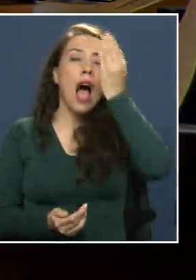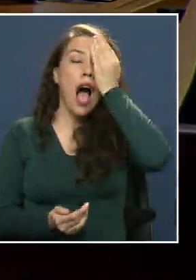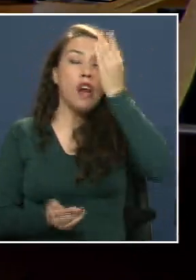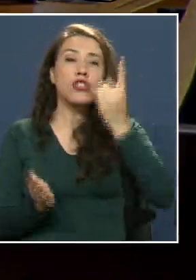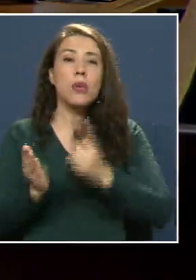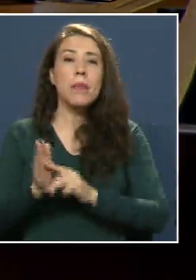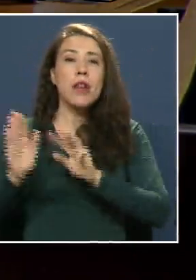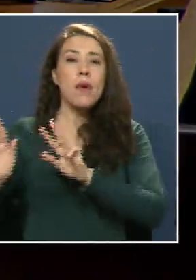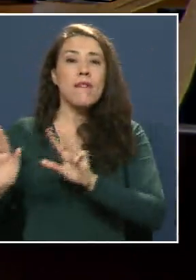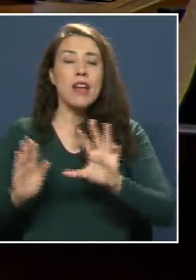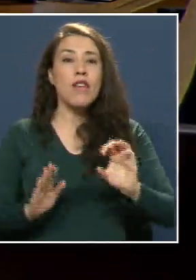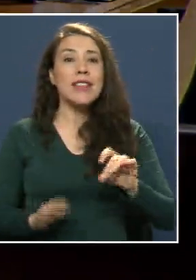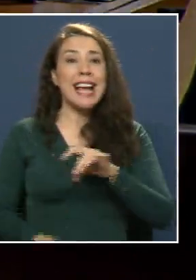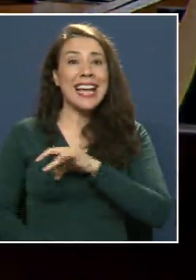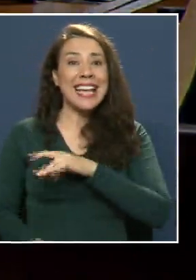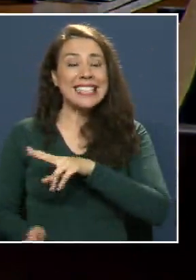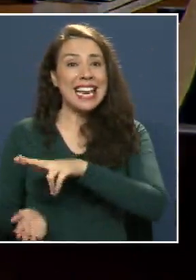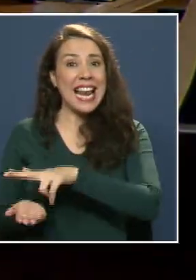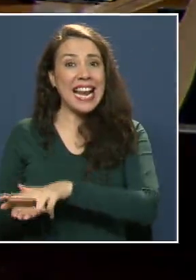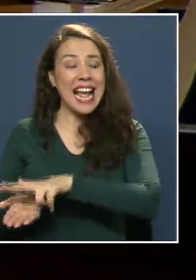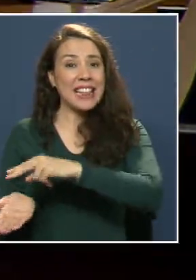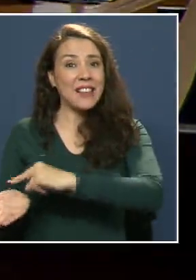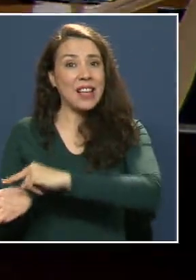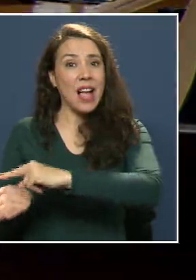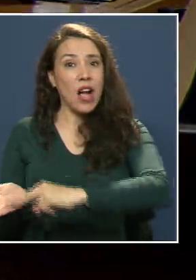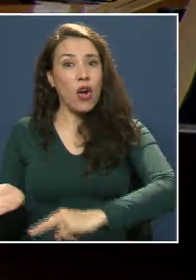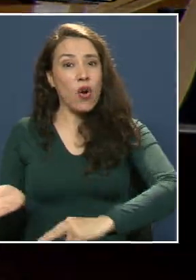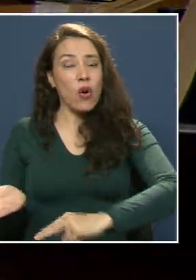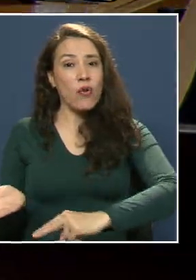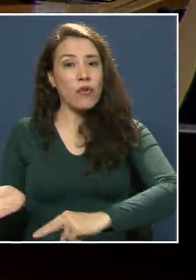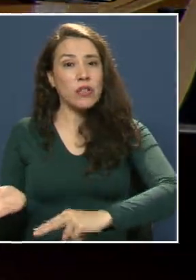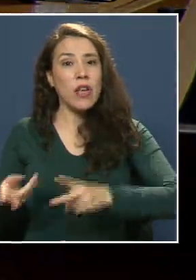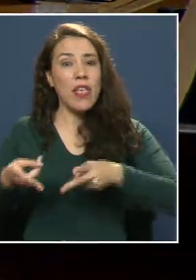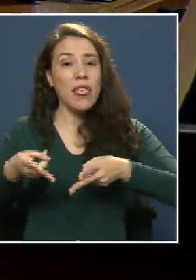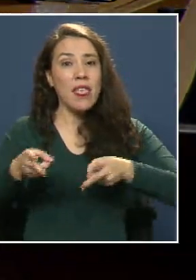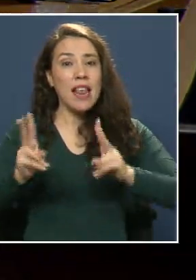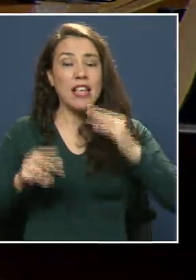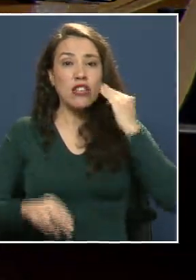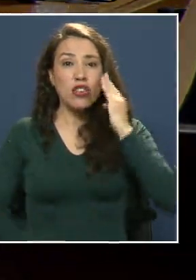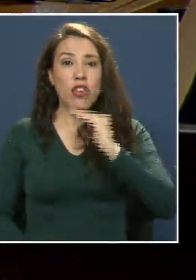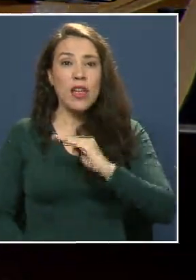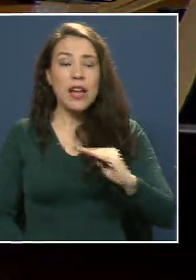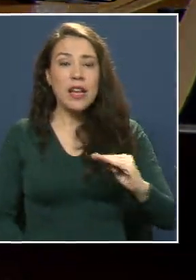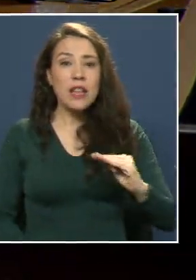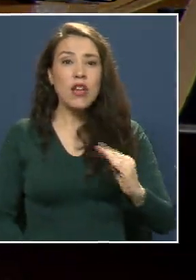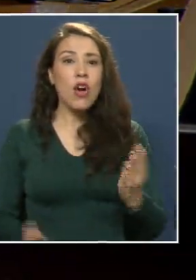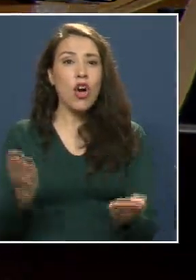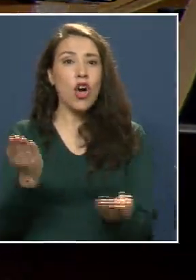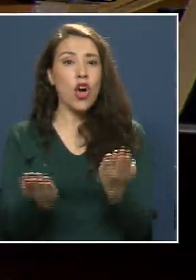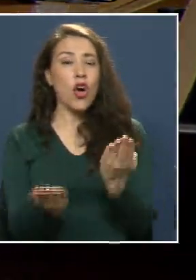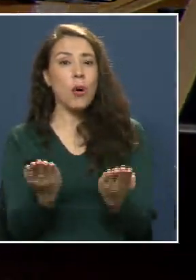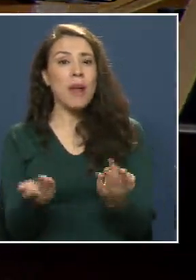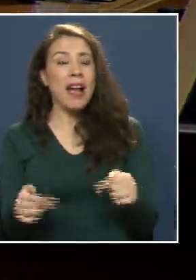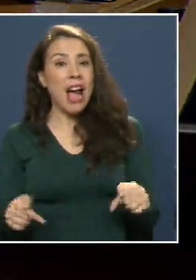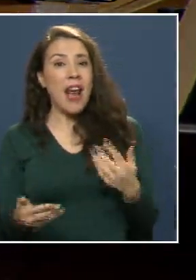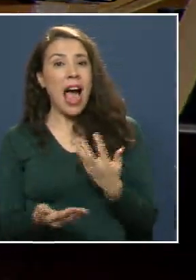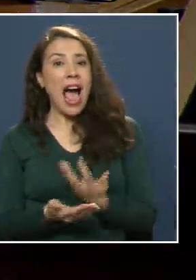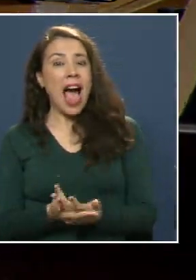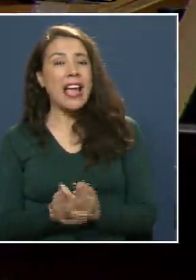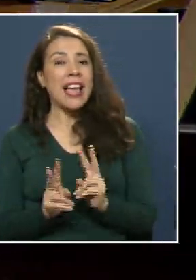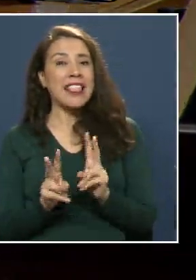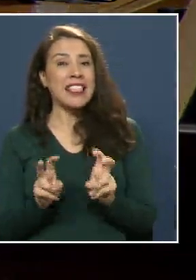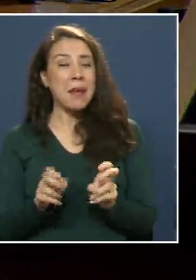de 1990, cuando Chile ratifica la Convención de Derechos del Niño y la comparamos con lo que hoy existe en materia